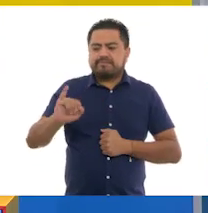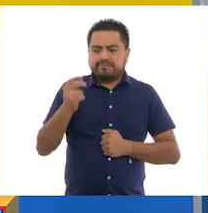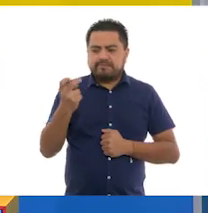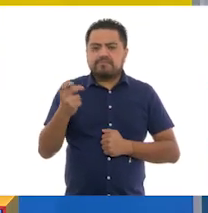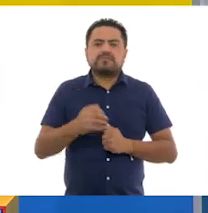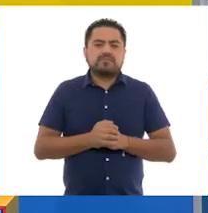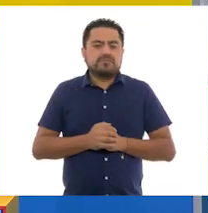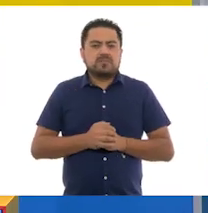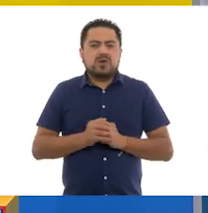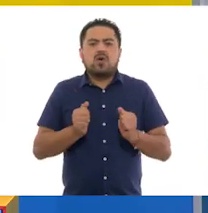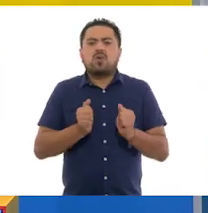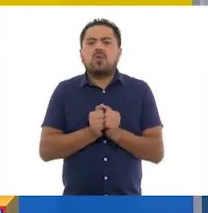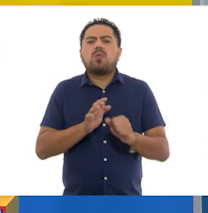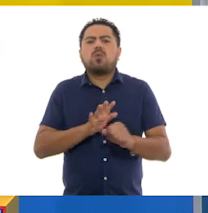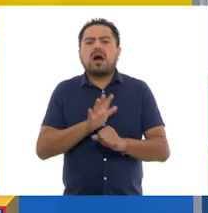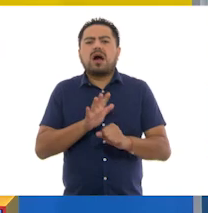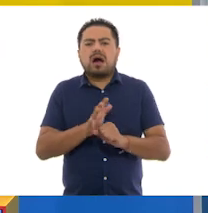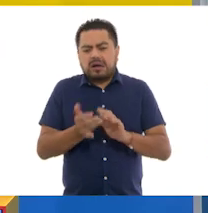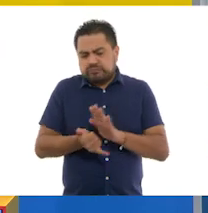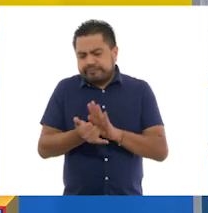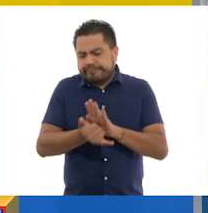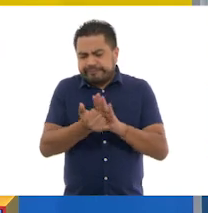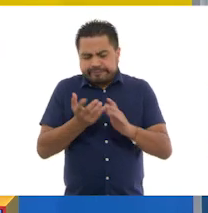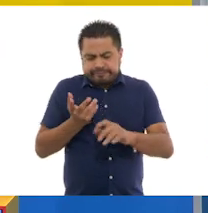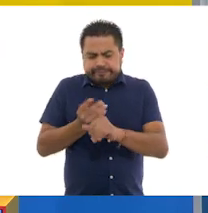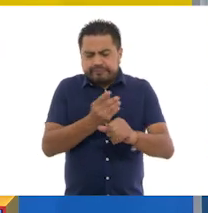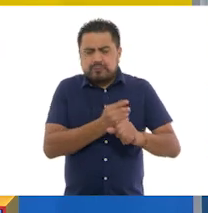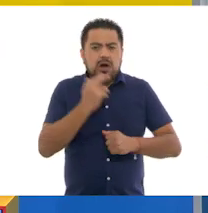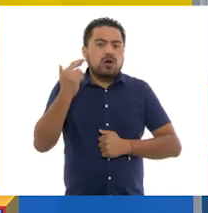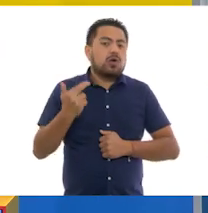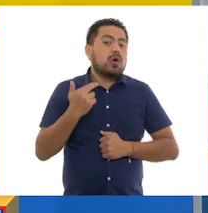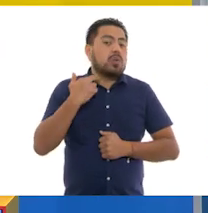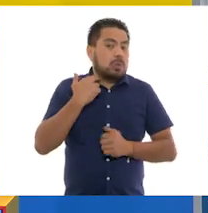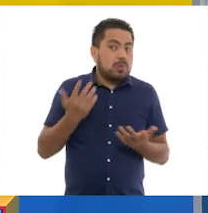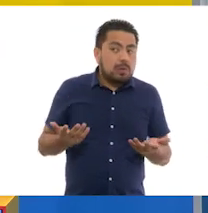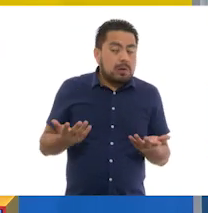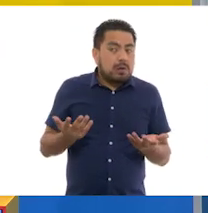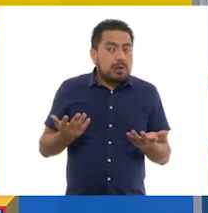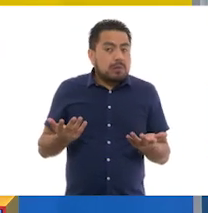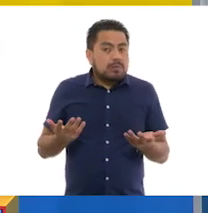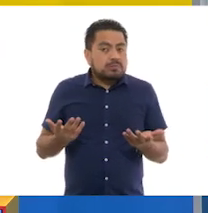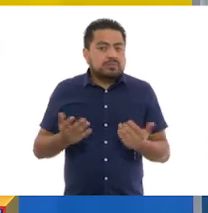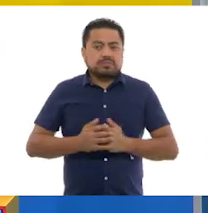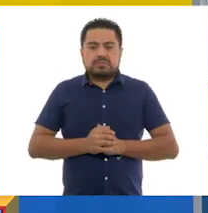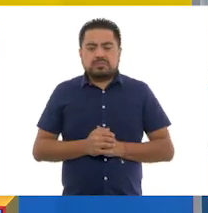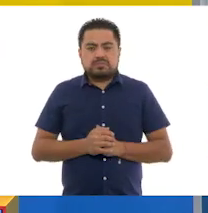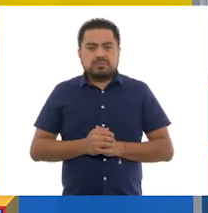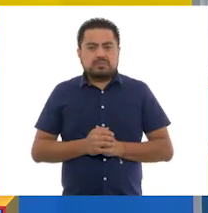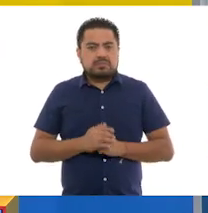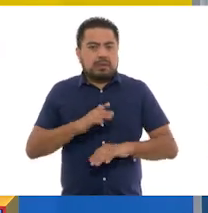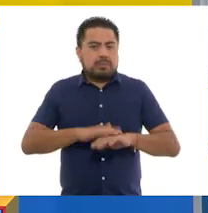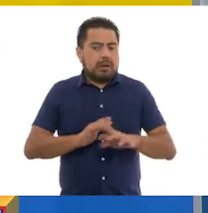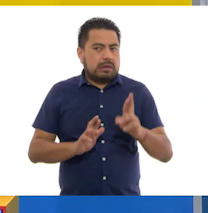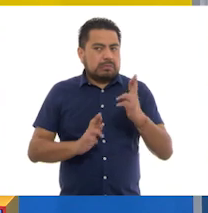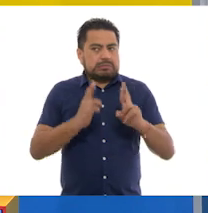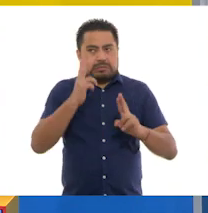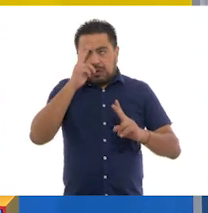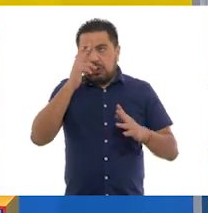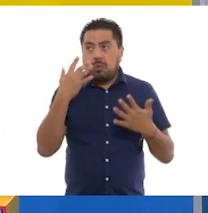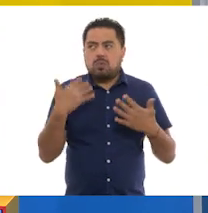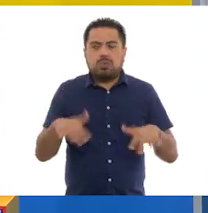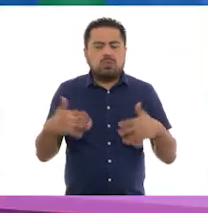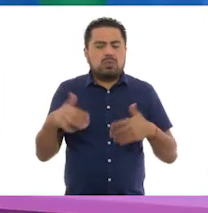¿Y con qué constructor de robots, Juan? Está muy, pues muy, muy revolucionario ese sueño, ¿eh? Muy